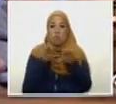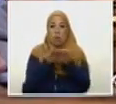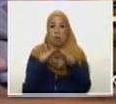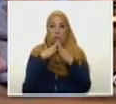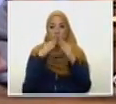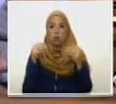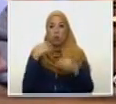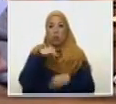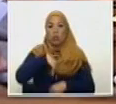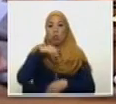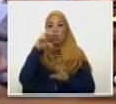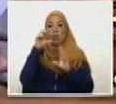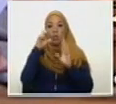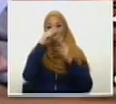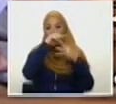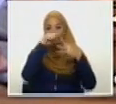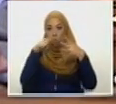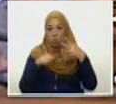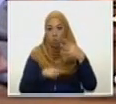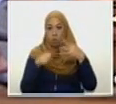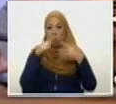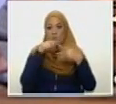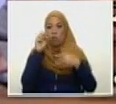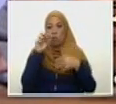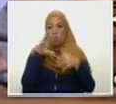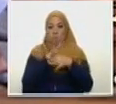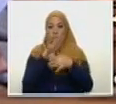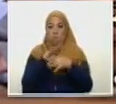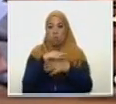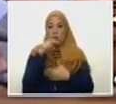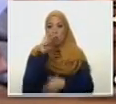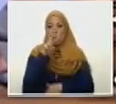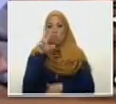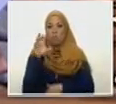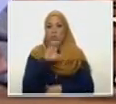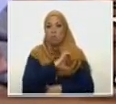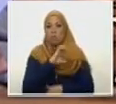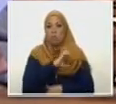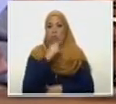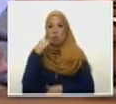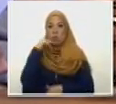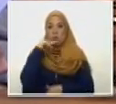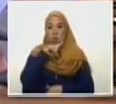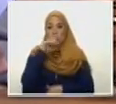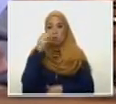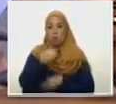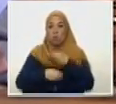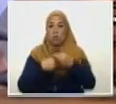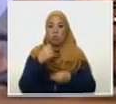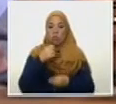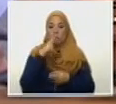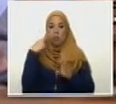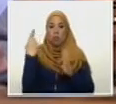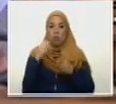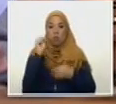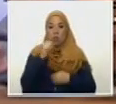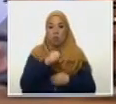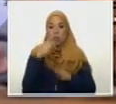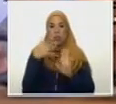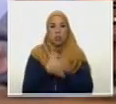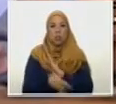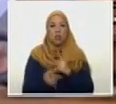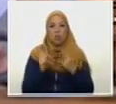El orden del día de la sesión ordinaria del martes 23 de octubre del 2018, que sometido a consideración, resultó aprobado, fue el